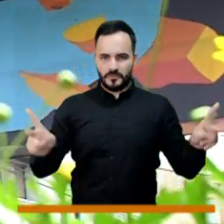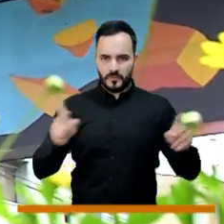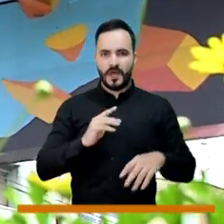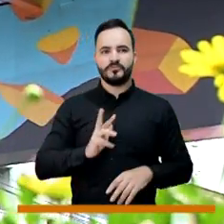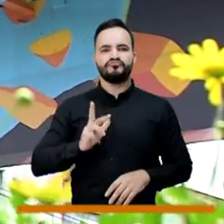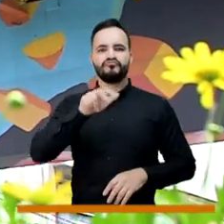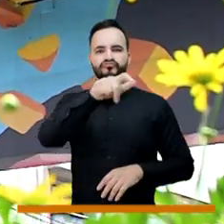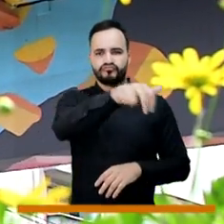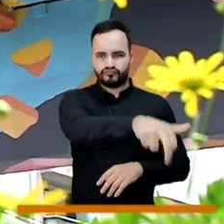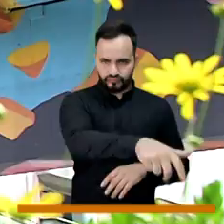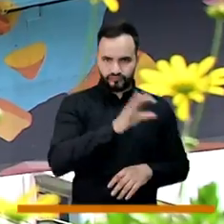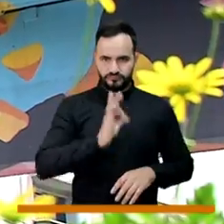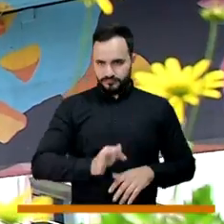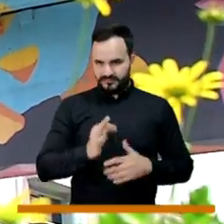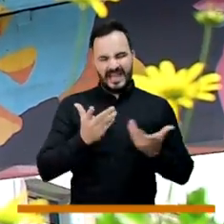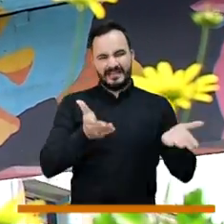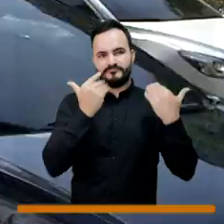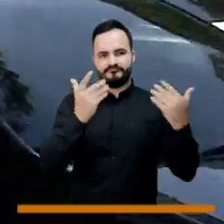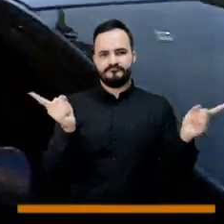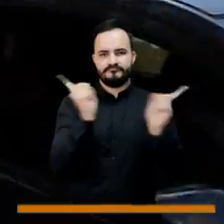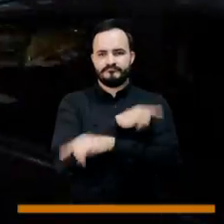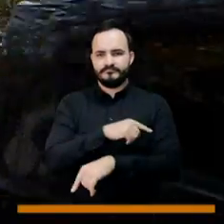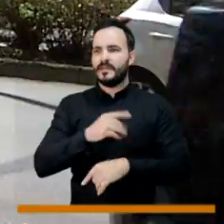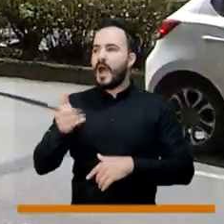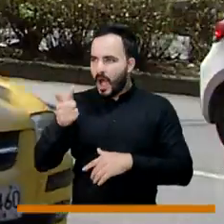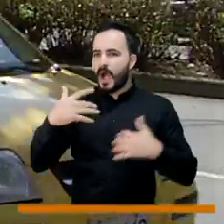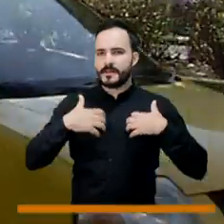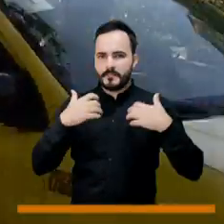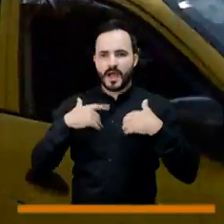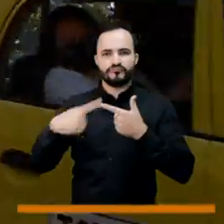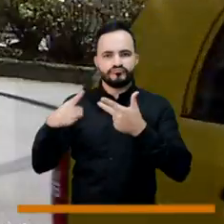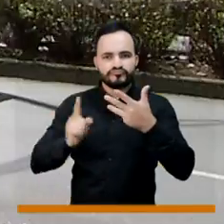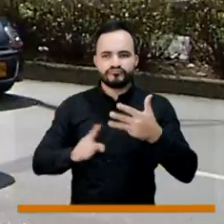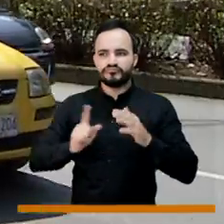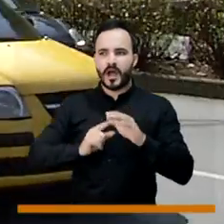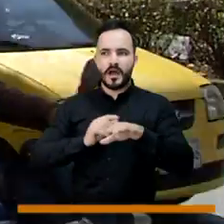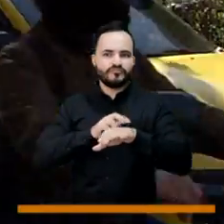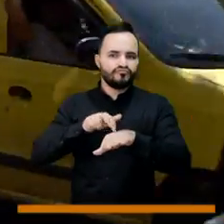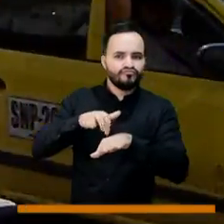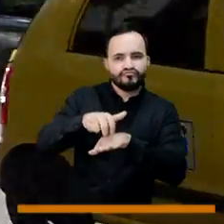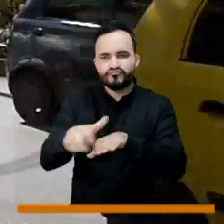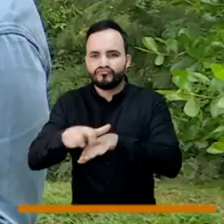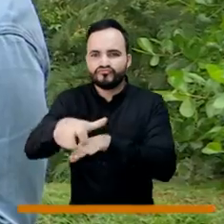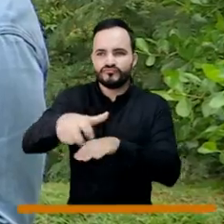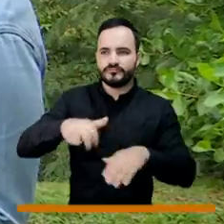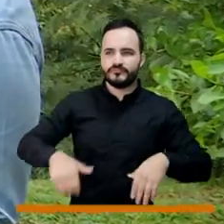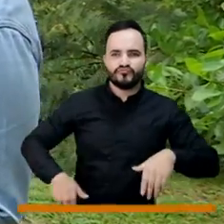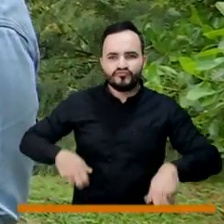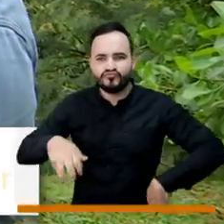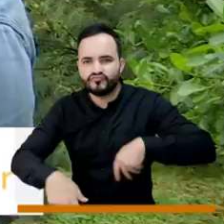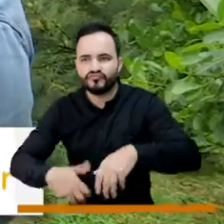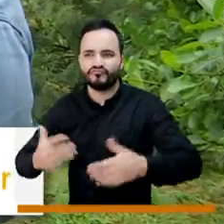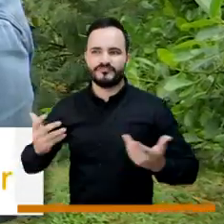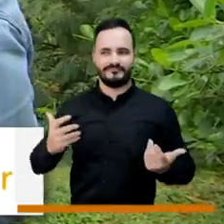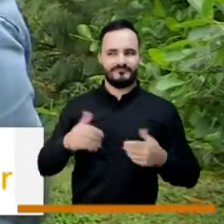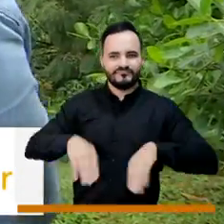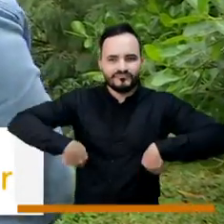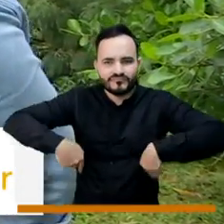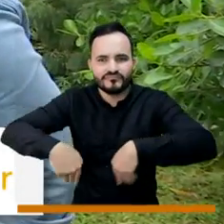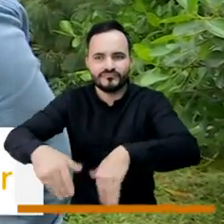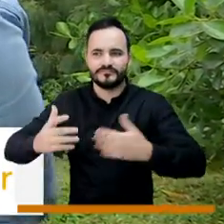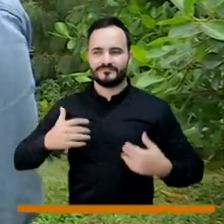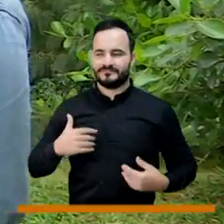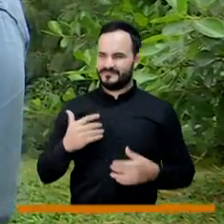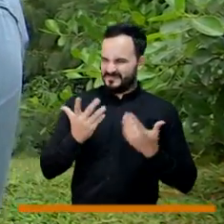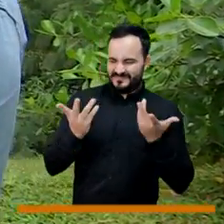la fauna que nos acompaña en el Valle de Aburrá. Hoy estamos en el de la 33. ¿Cómo se gestaron este